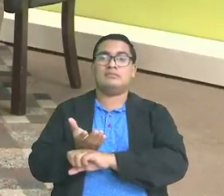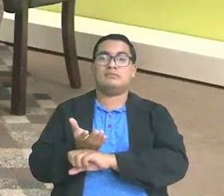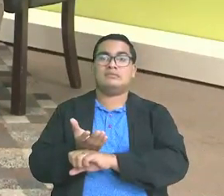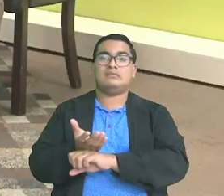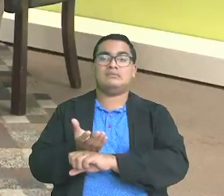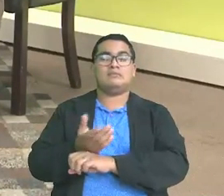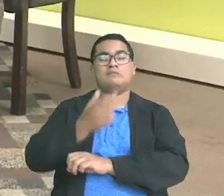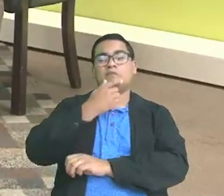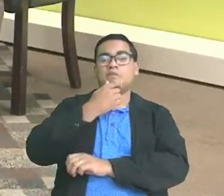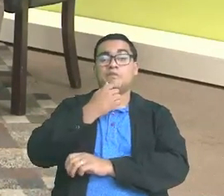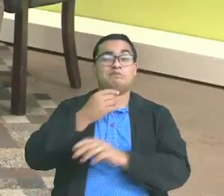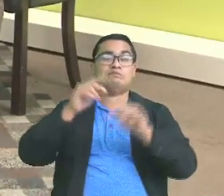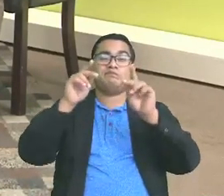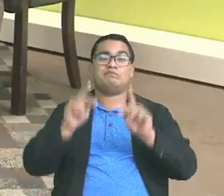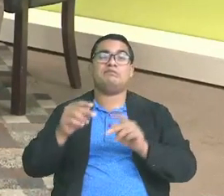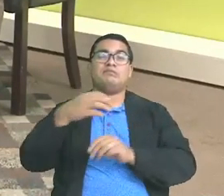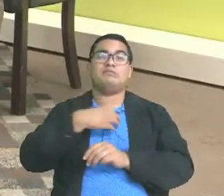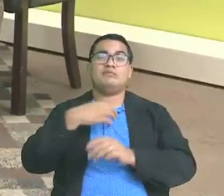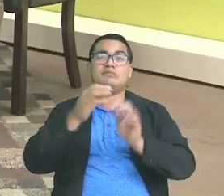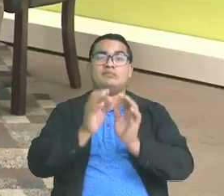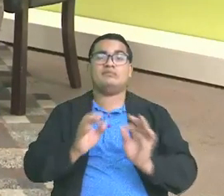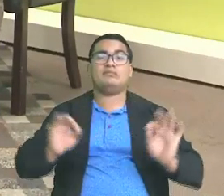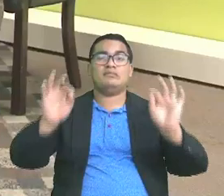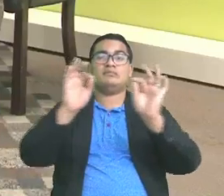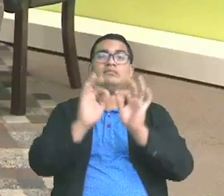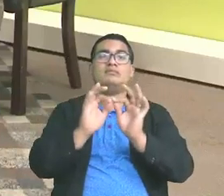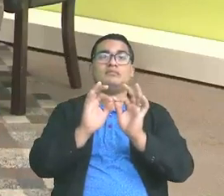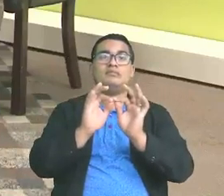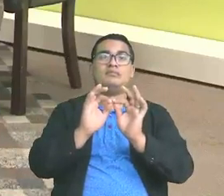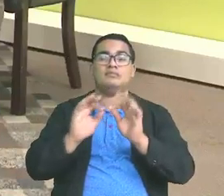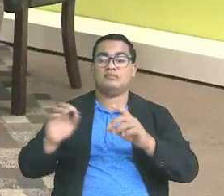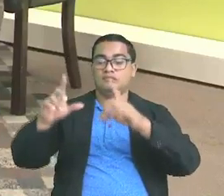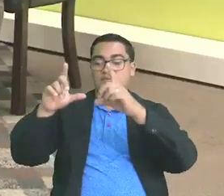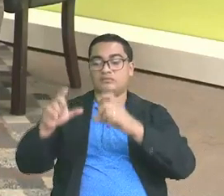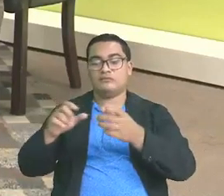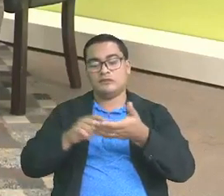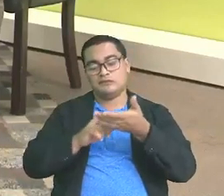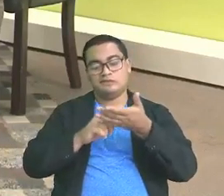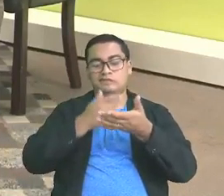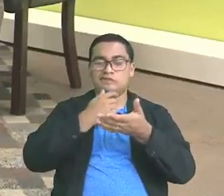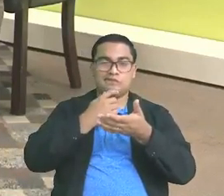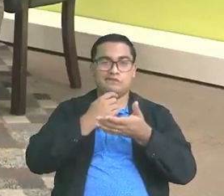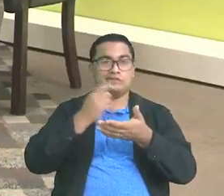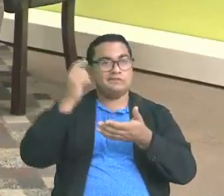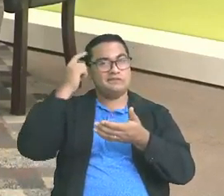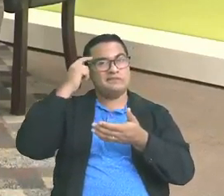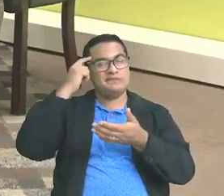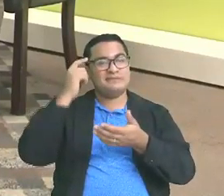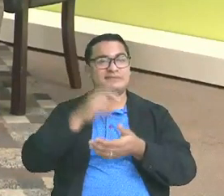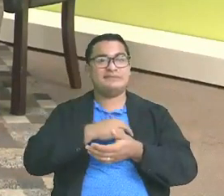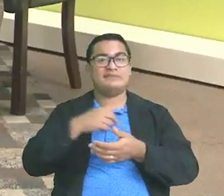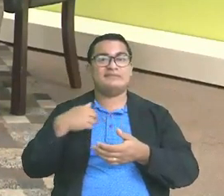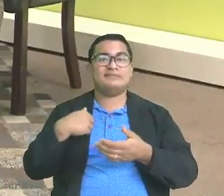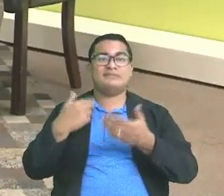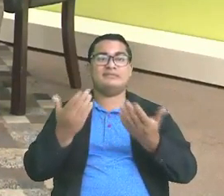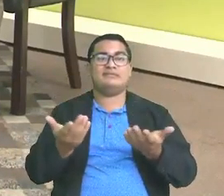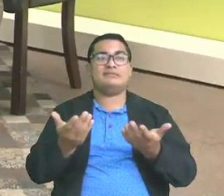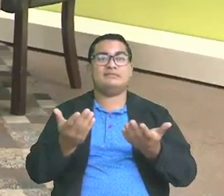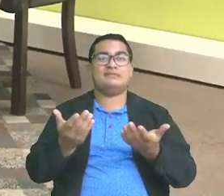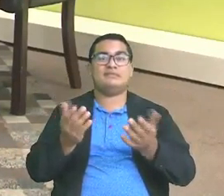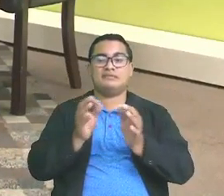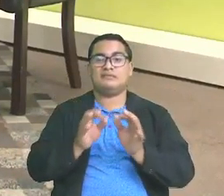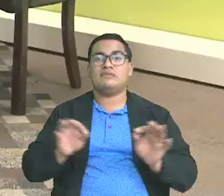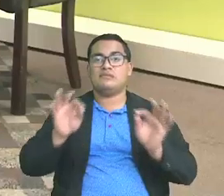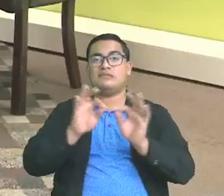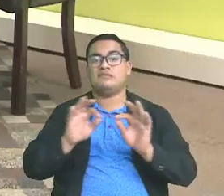a juicio de cada quien. ¿Ya? Por eso es mejor la imagen y a nosotros creer en lo que estamos viendo. Por eso lo pedimos. En las niñas la es el aumento física, de